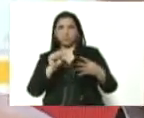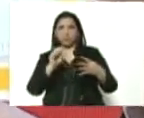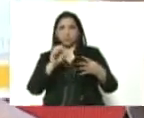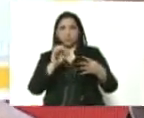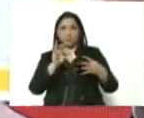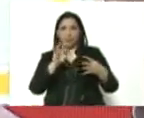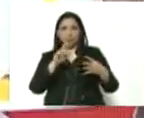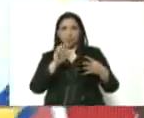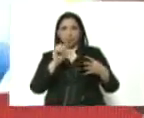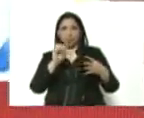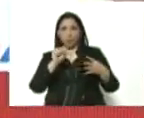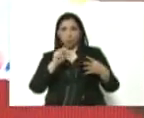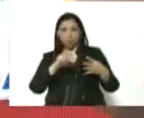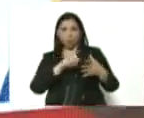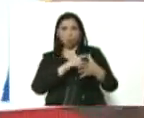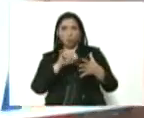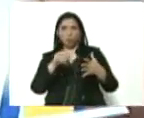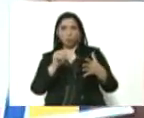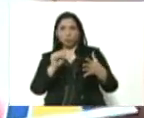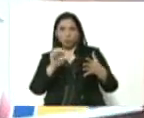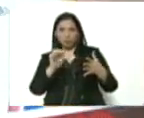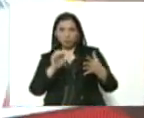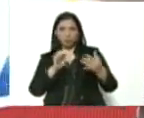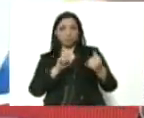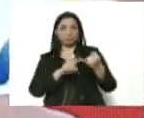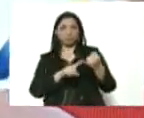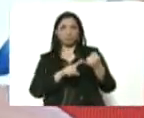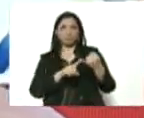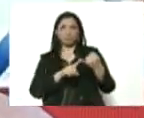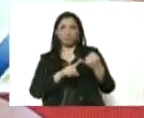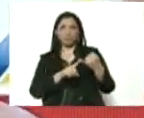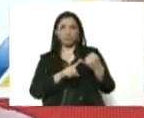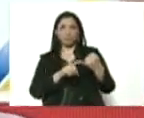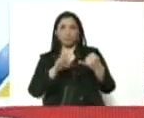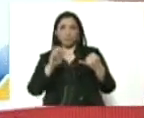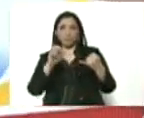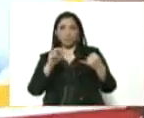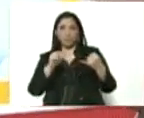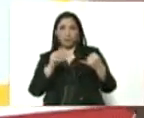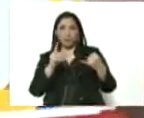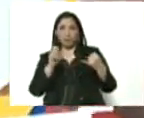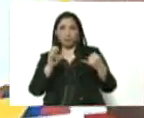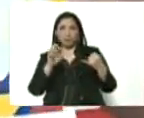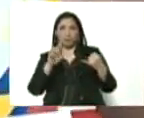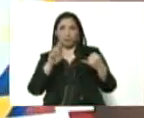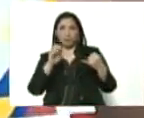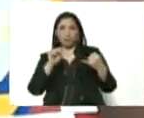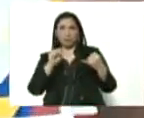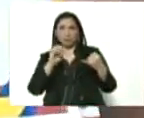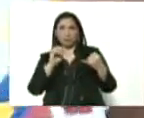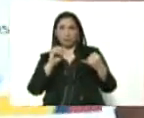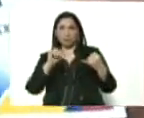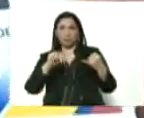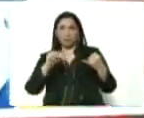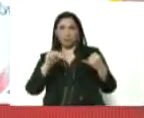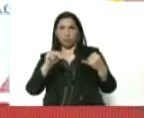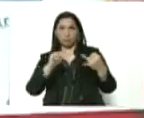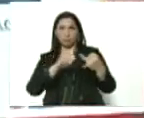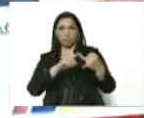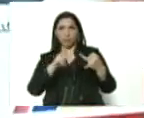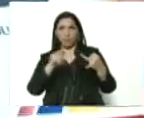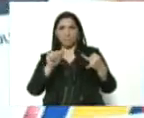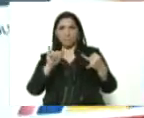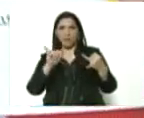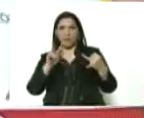Vázquez, José Armando Alvarado Flores, Enderson Israel Ríos Marín, Paiva Soto